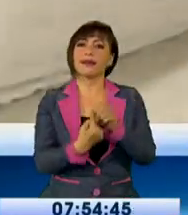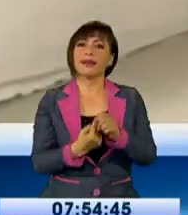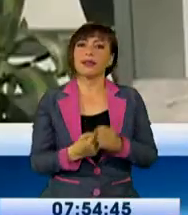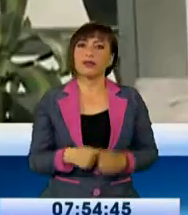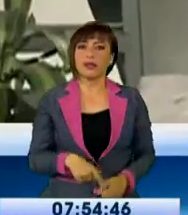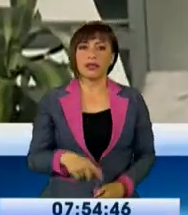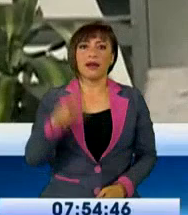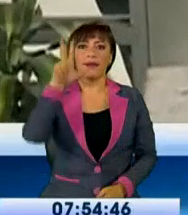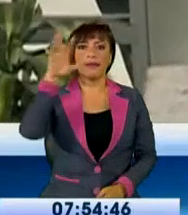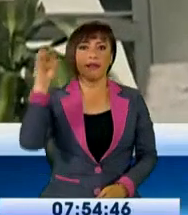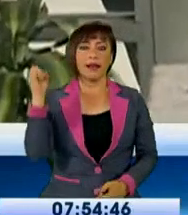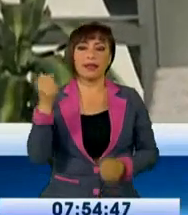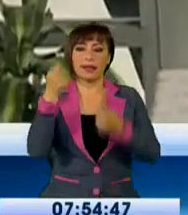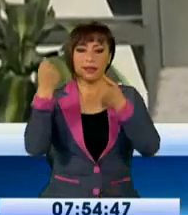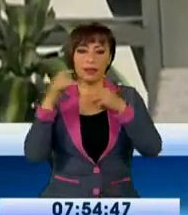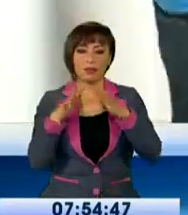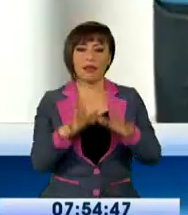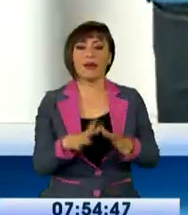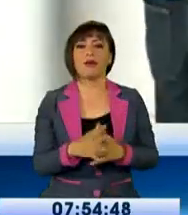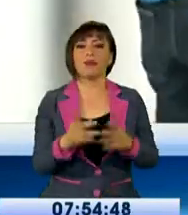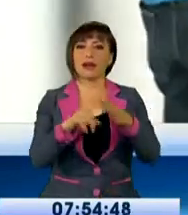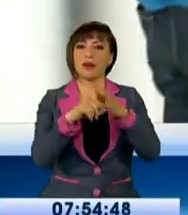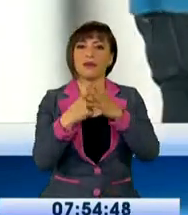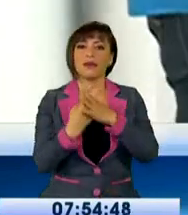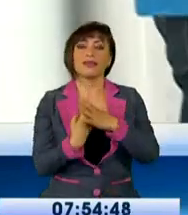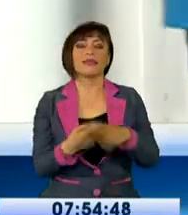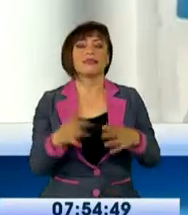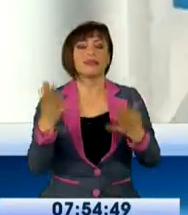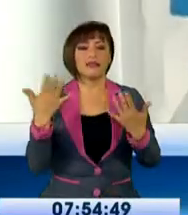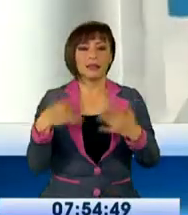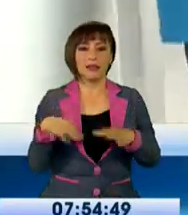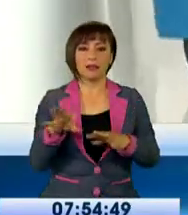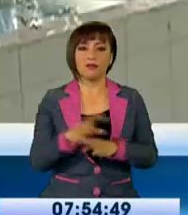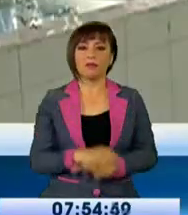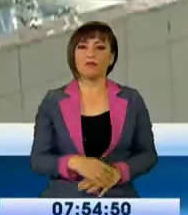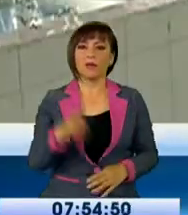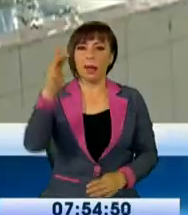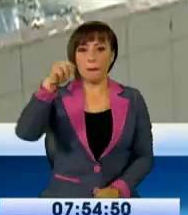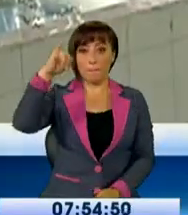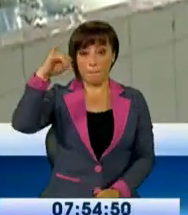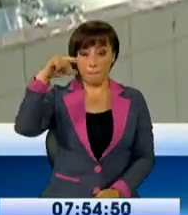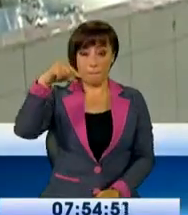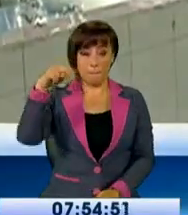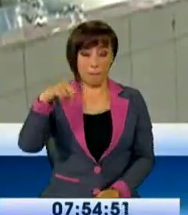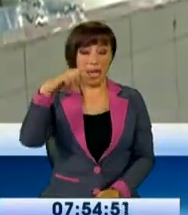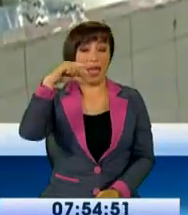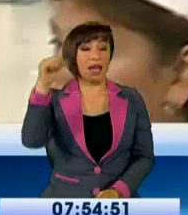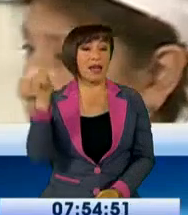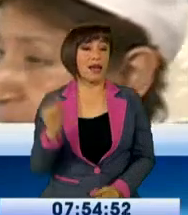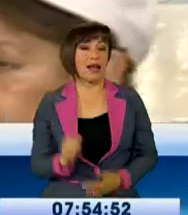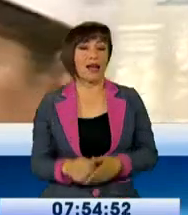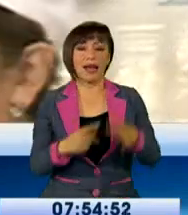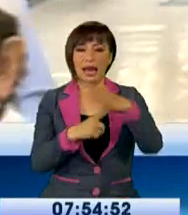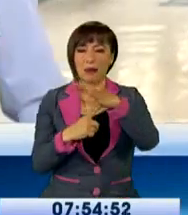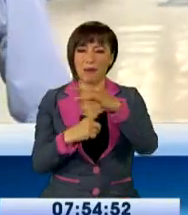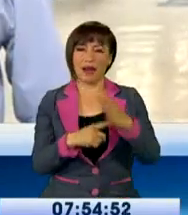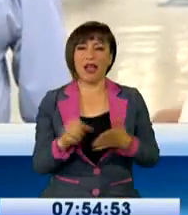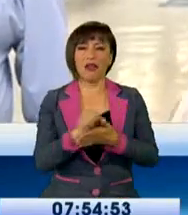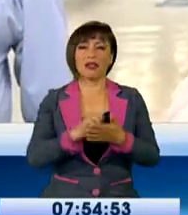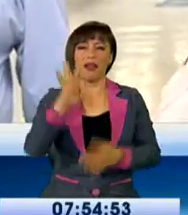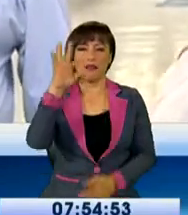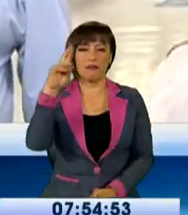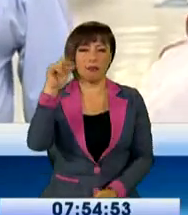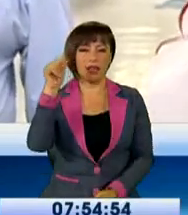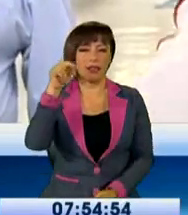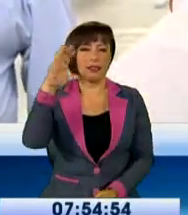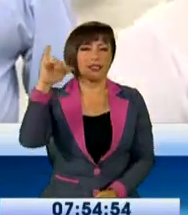de septiembre, maquinaria y personal municipal iniciaron con una denominada minga en el mercado San Francisco. Un proyecto que hemos diseñado